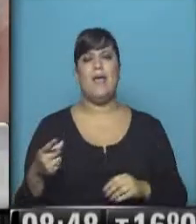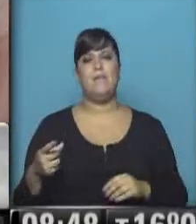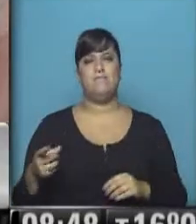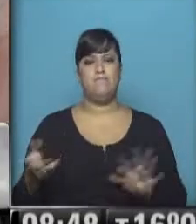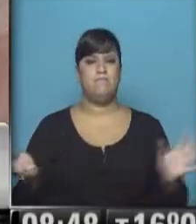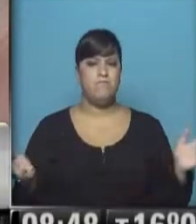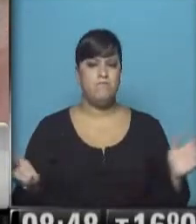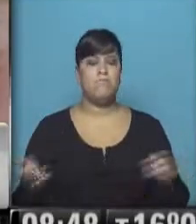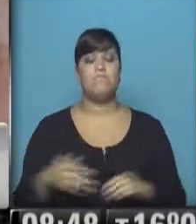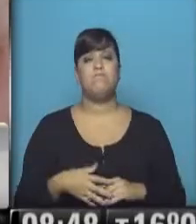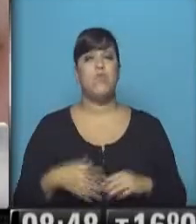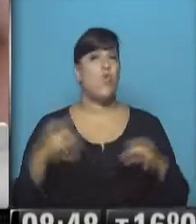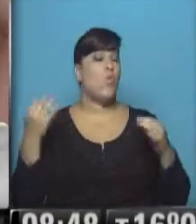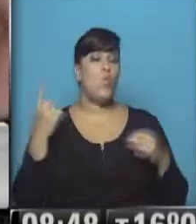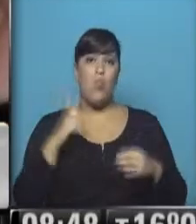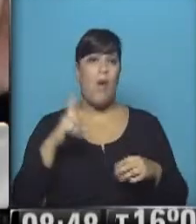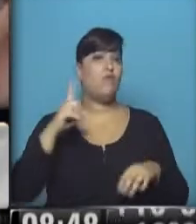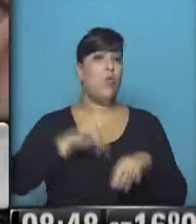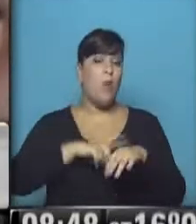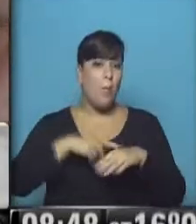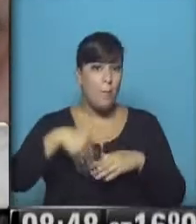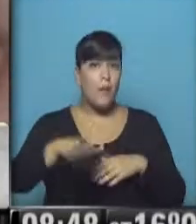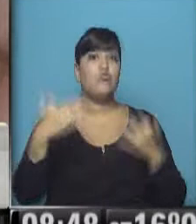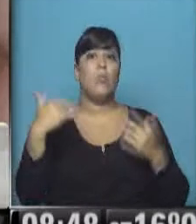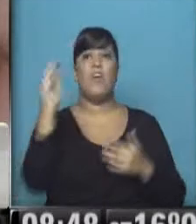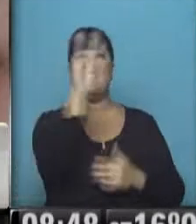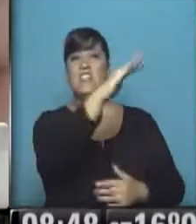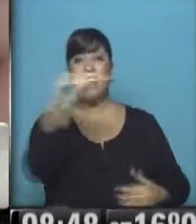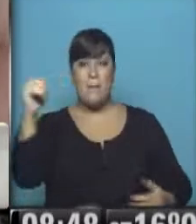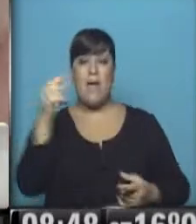eventualmente, cuando suceda, pueda hacer esa mano indagatoria,